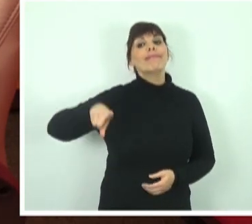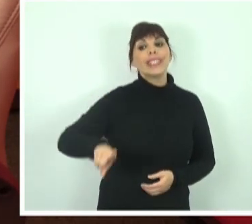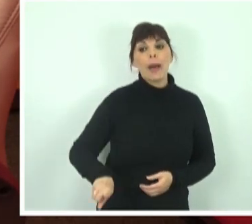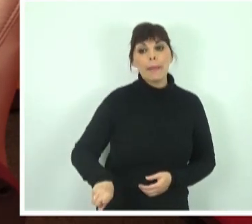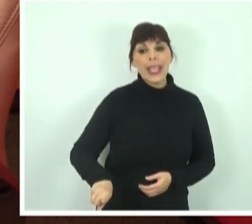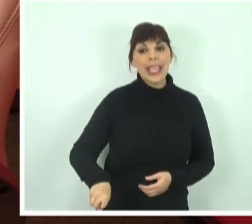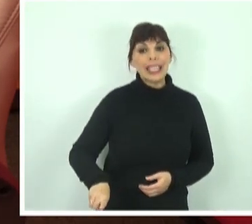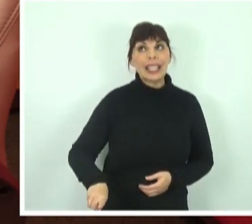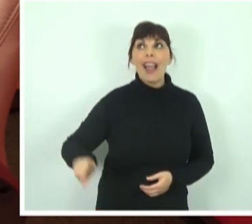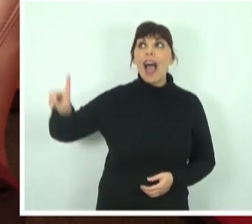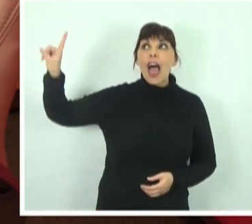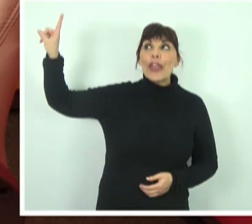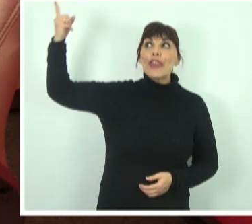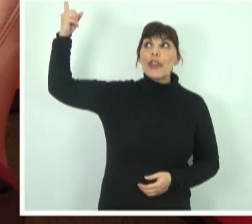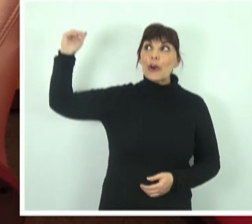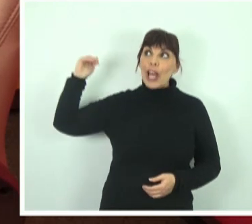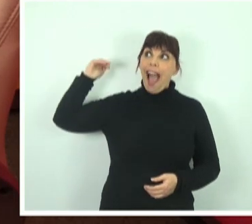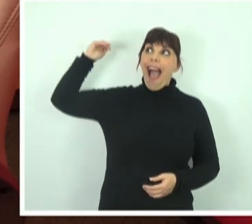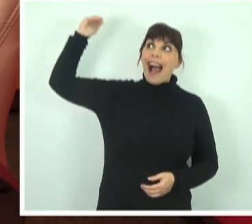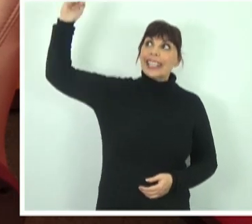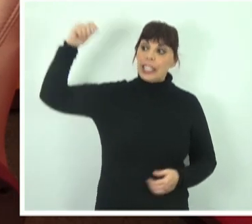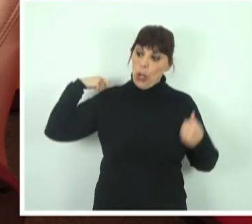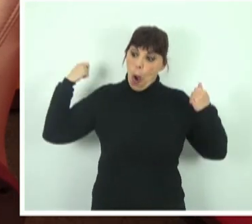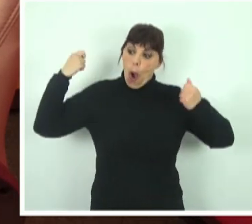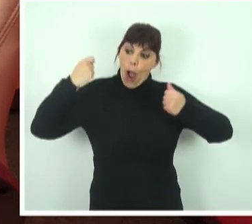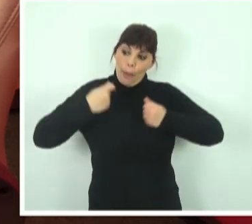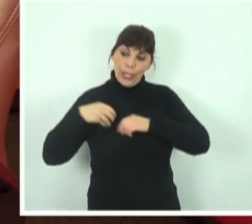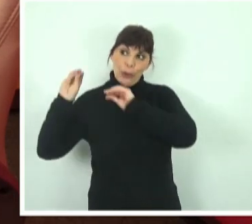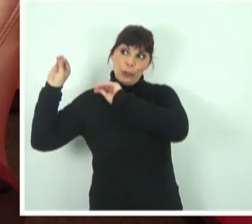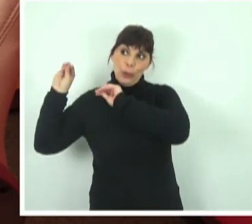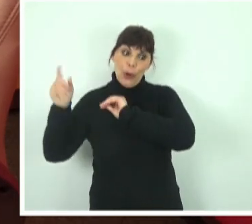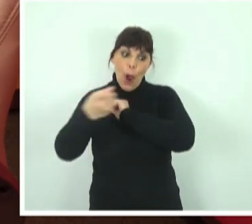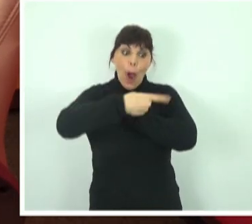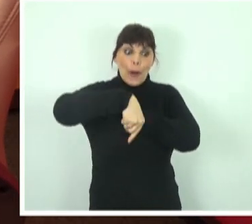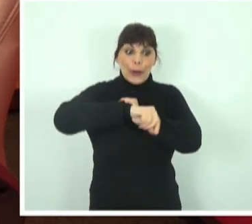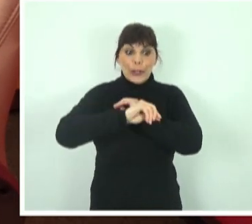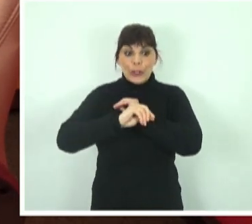al abrigo del Altísimo, no el que visita, el que habita.